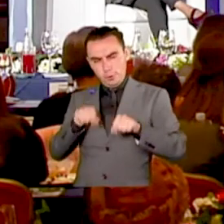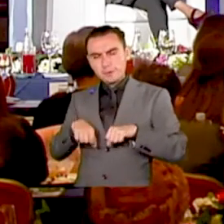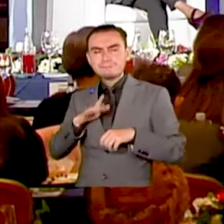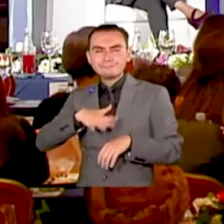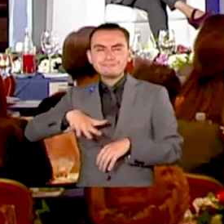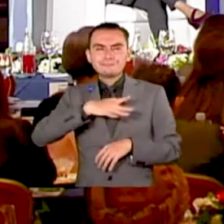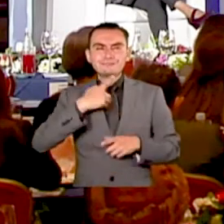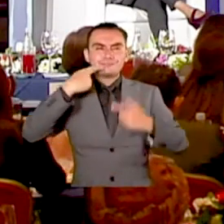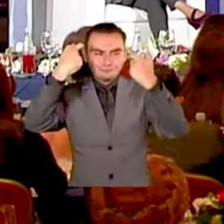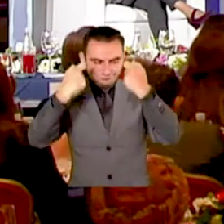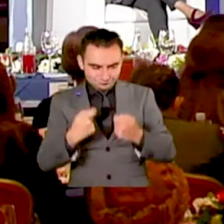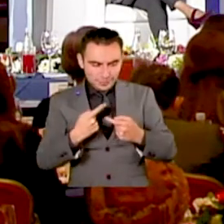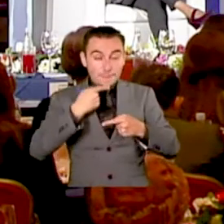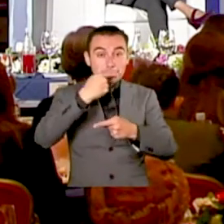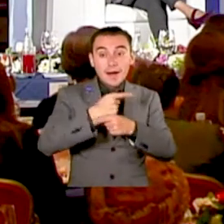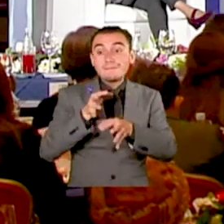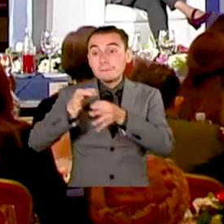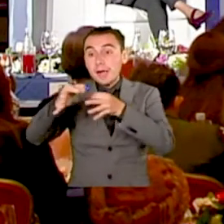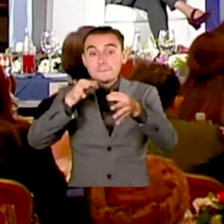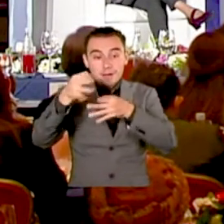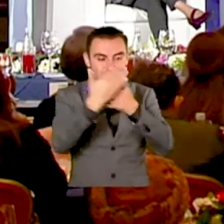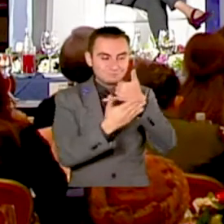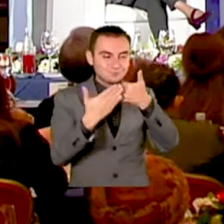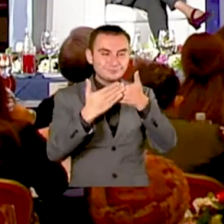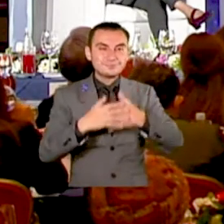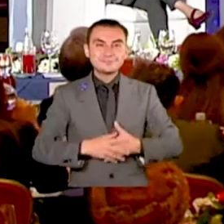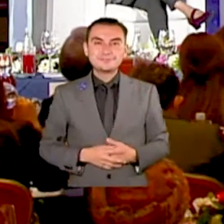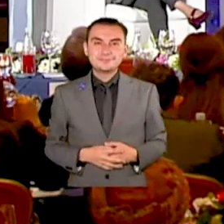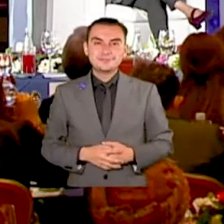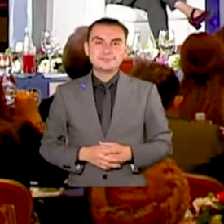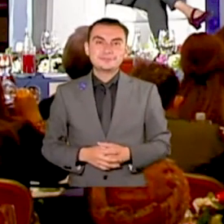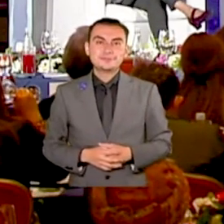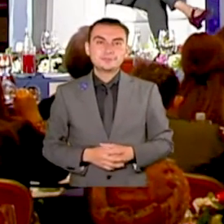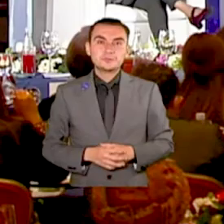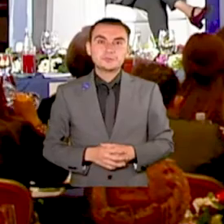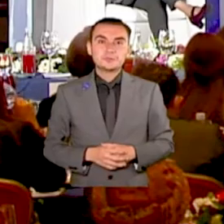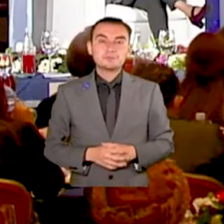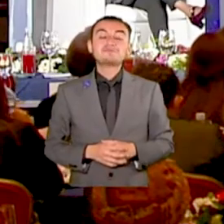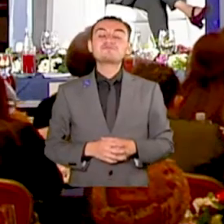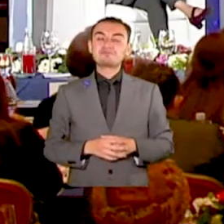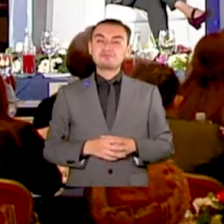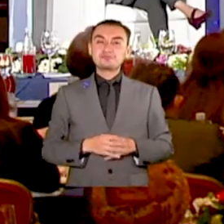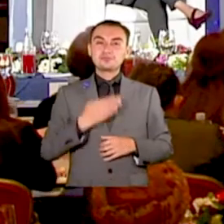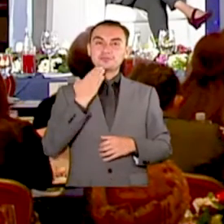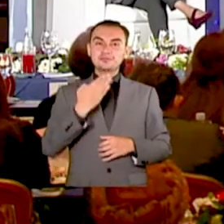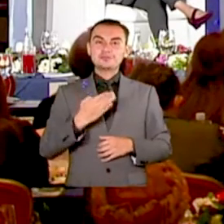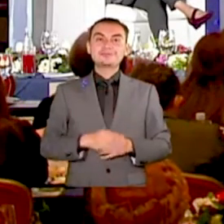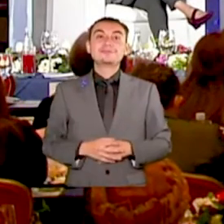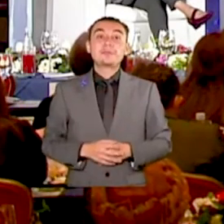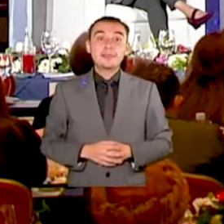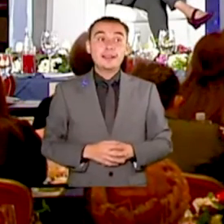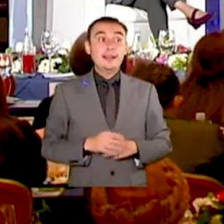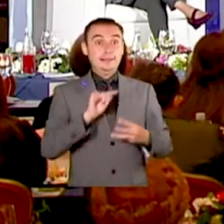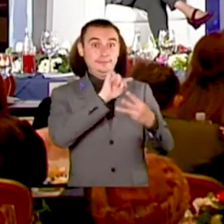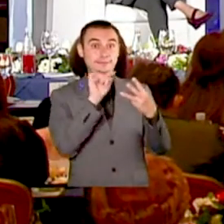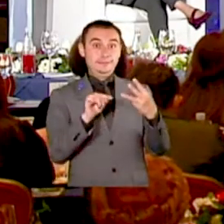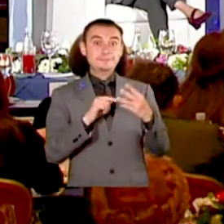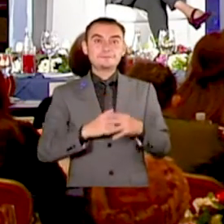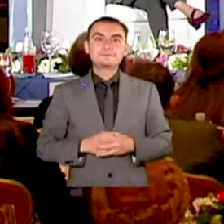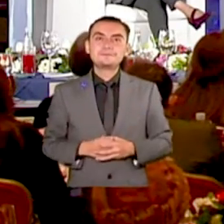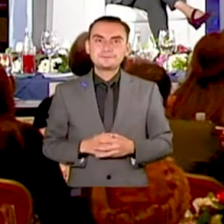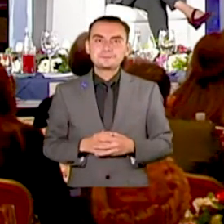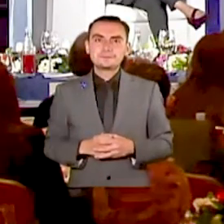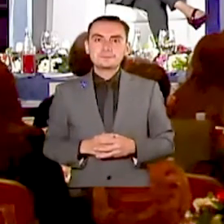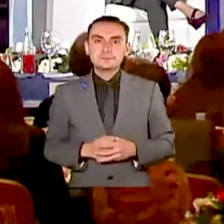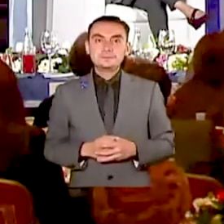podamos dar resultados en las regiones y en los territorios. Muchas gracias a las tres y creo